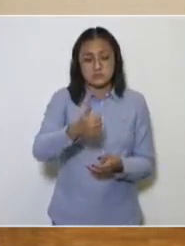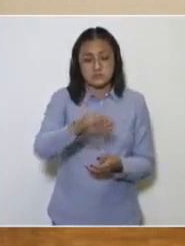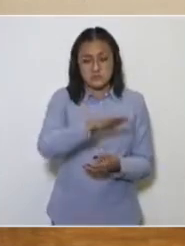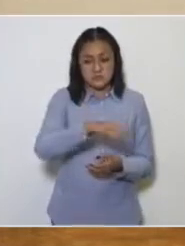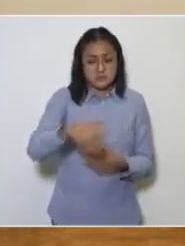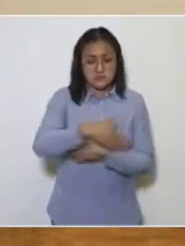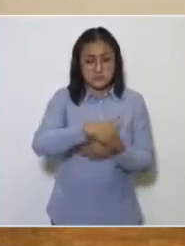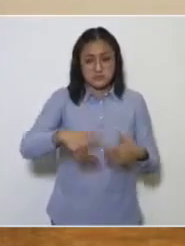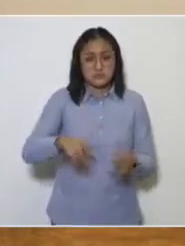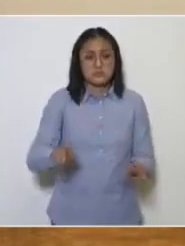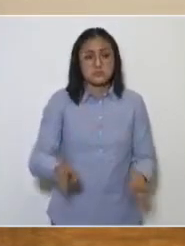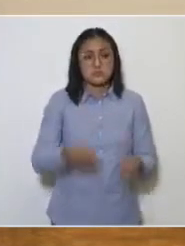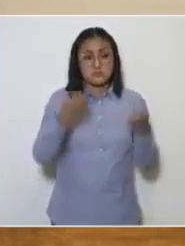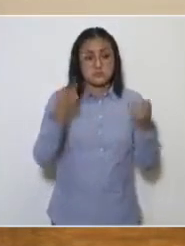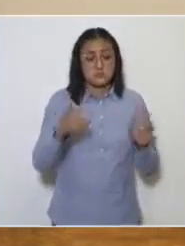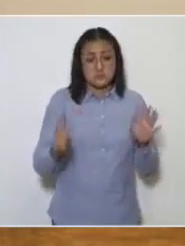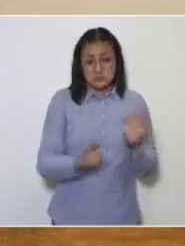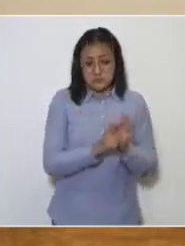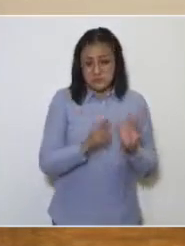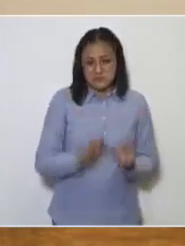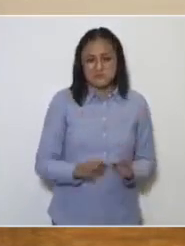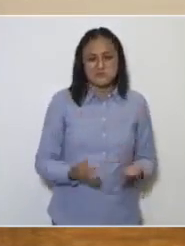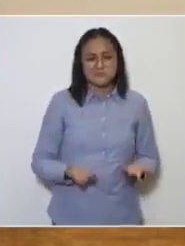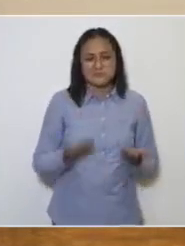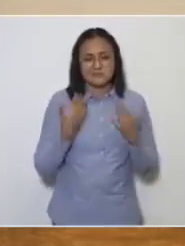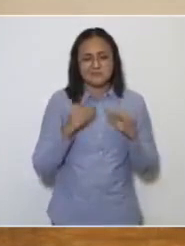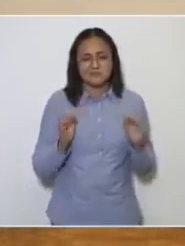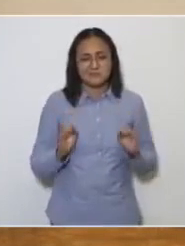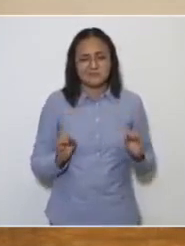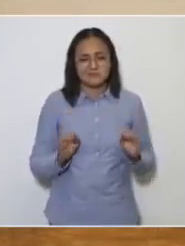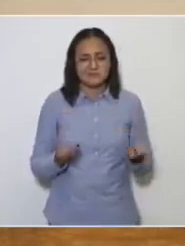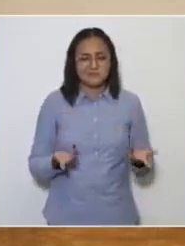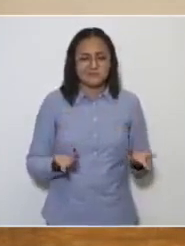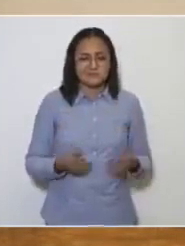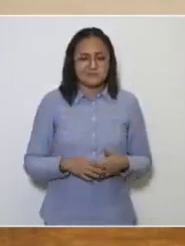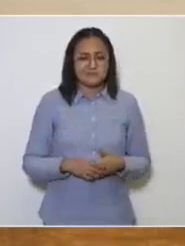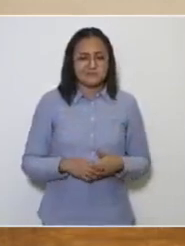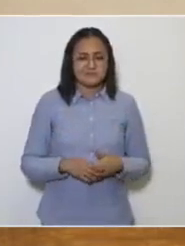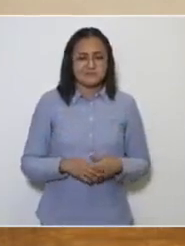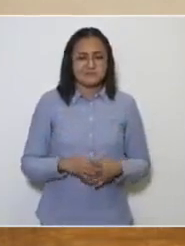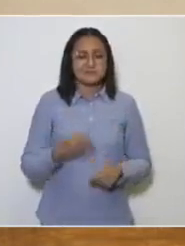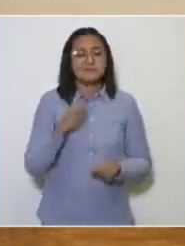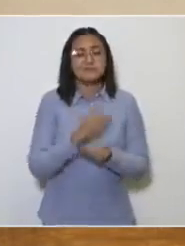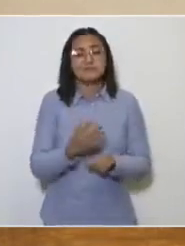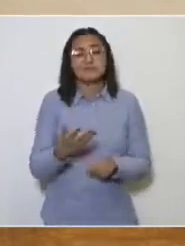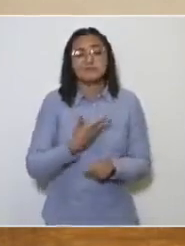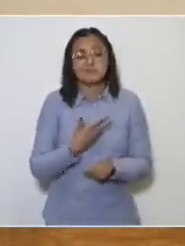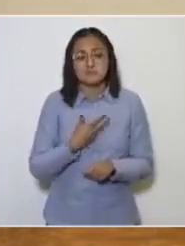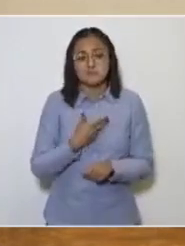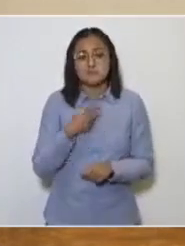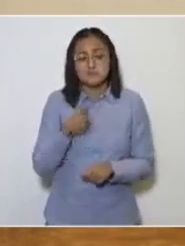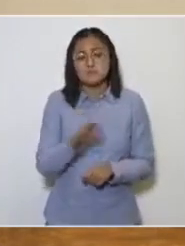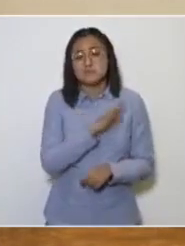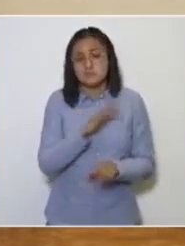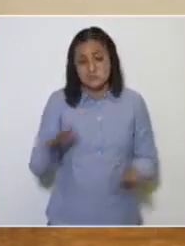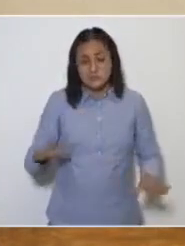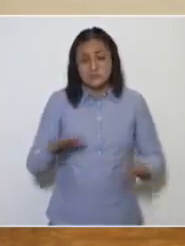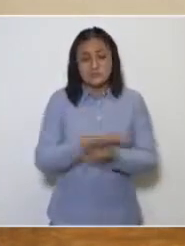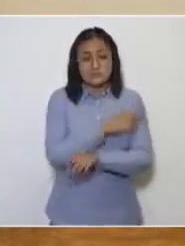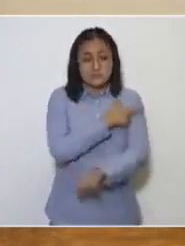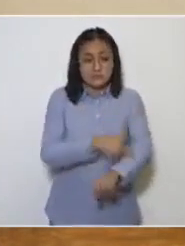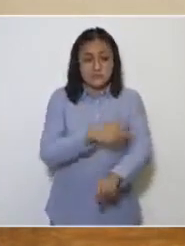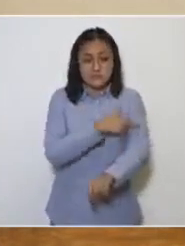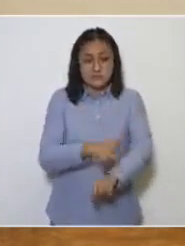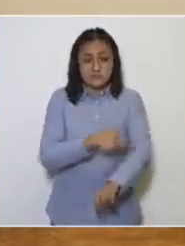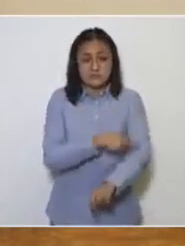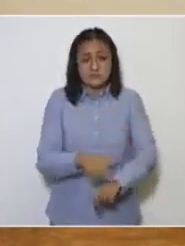solo se venden cosas legales, ¿verdad? Y es una situación que hay que regular,